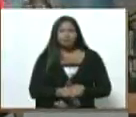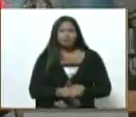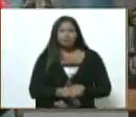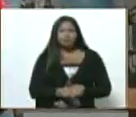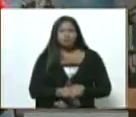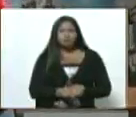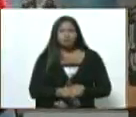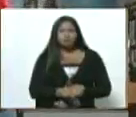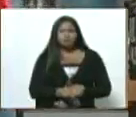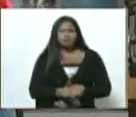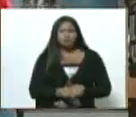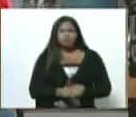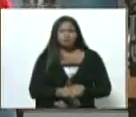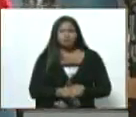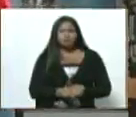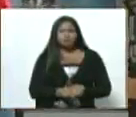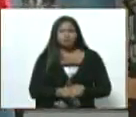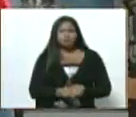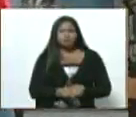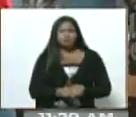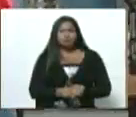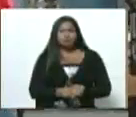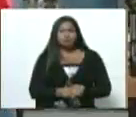Para dar